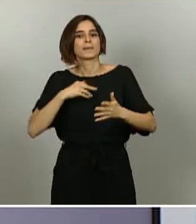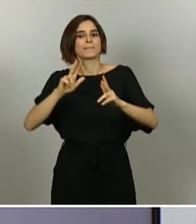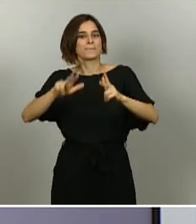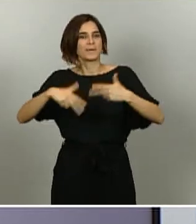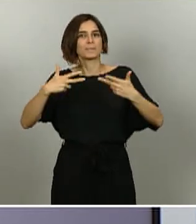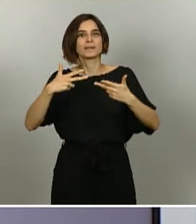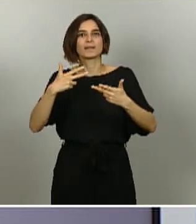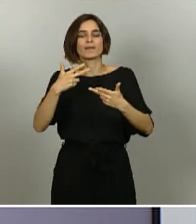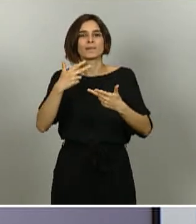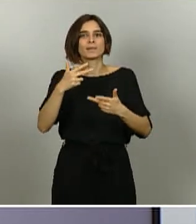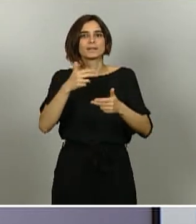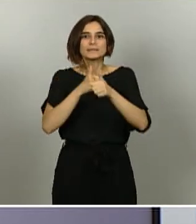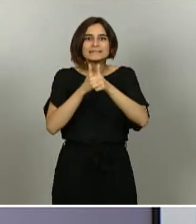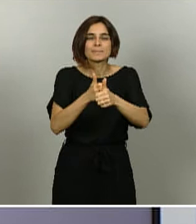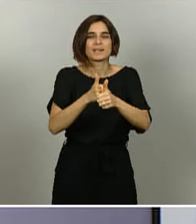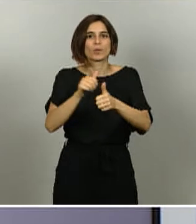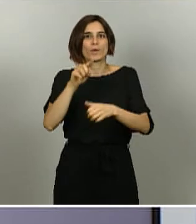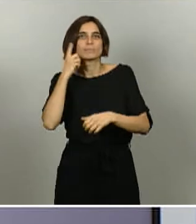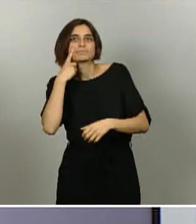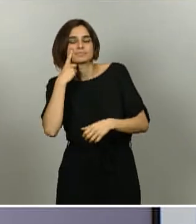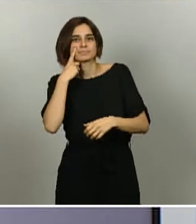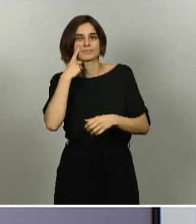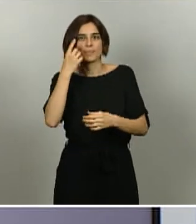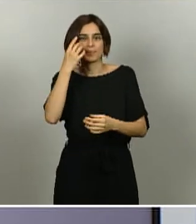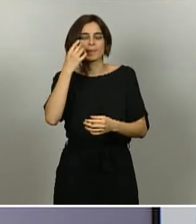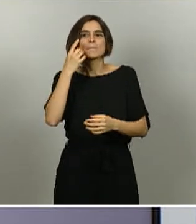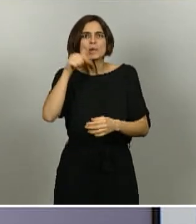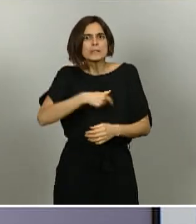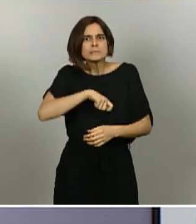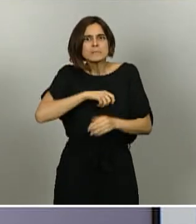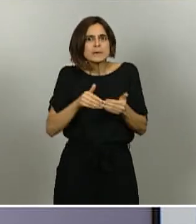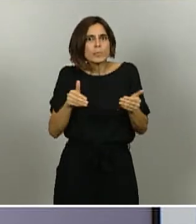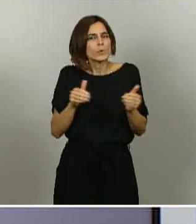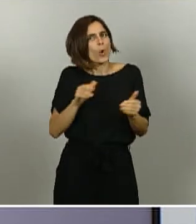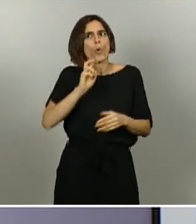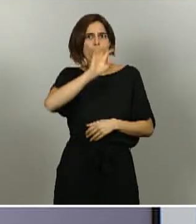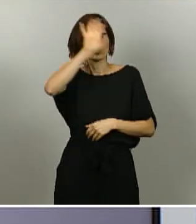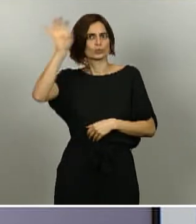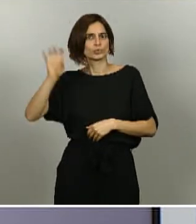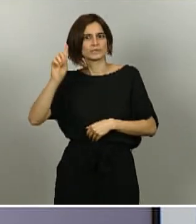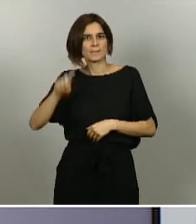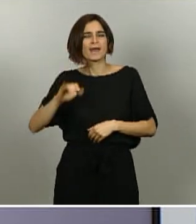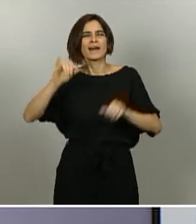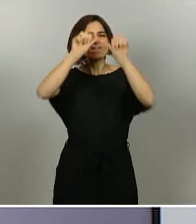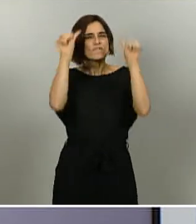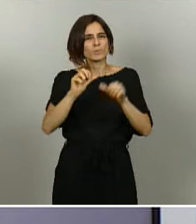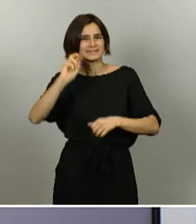no solo en España, en muchos otros lugares. Hay varias modalidades. En España, en concreto, por el tema de la protección de